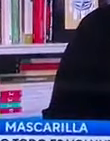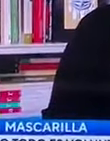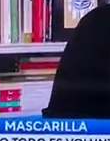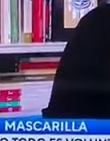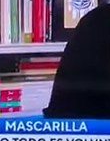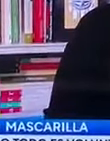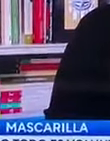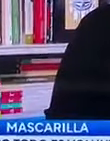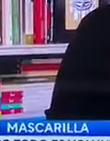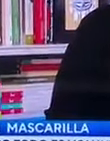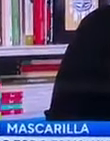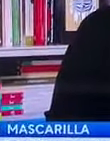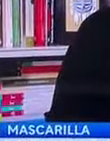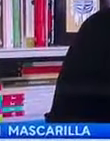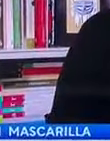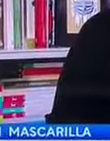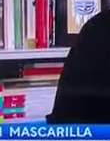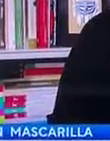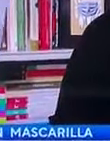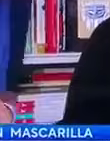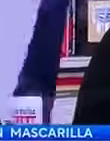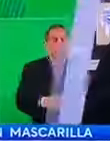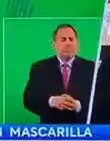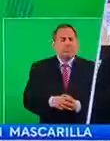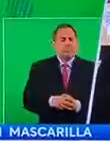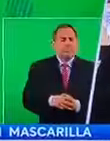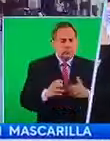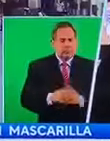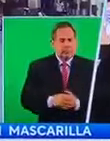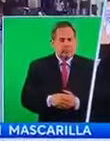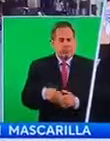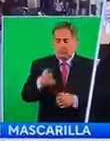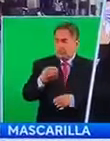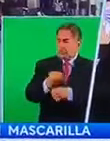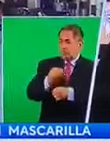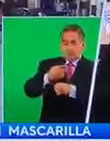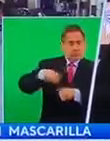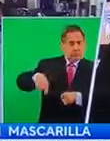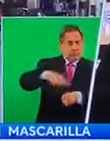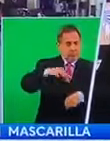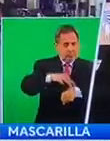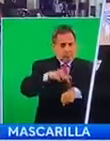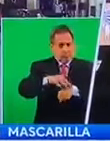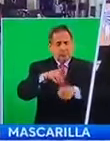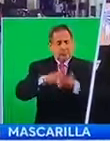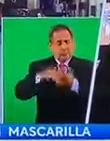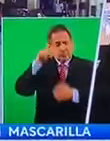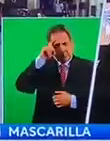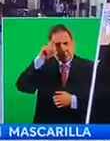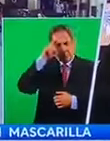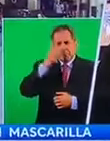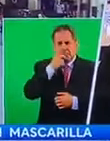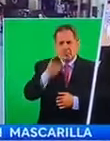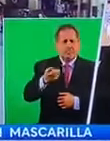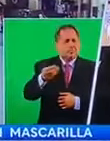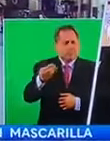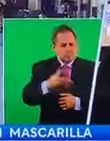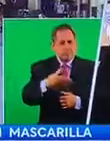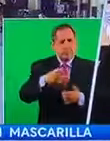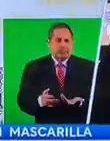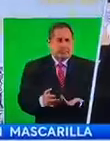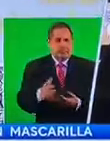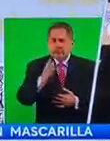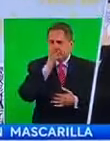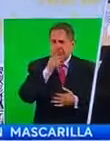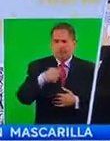Pues me quedo muy, muy preocupado, sobre todo porque, claro, tienen una extraordinaria repercusión pública y